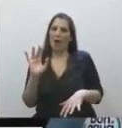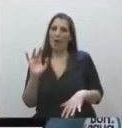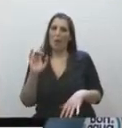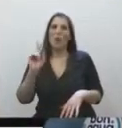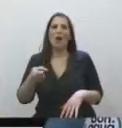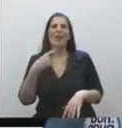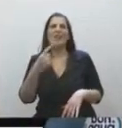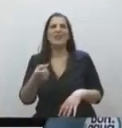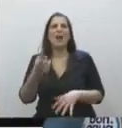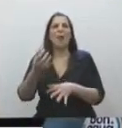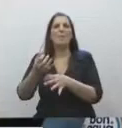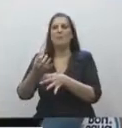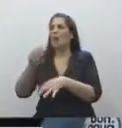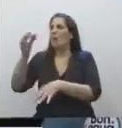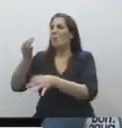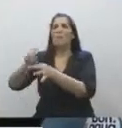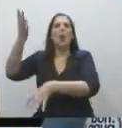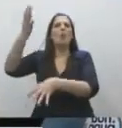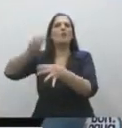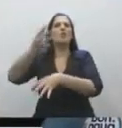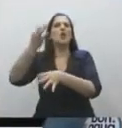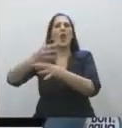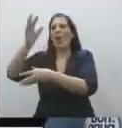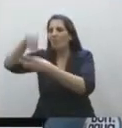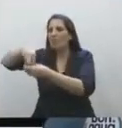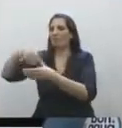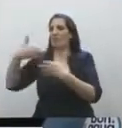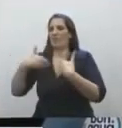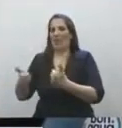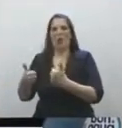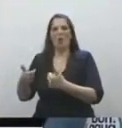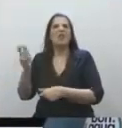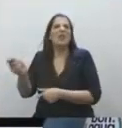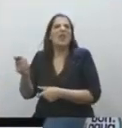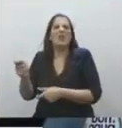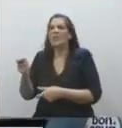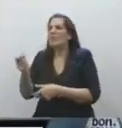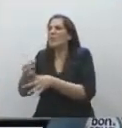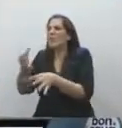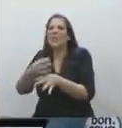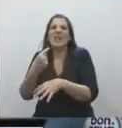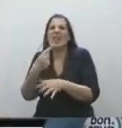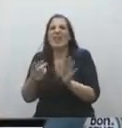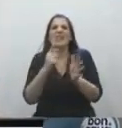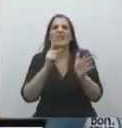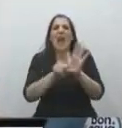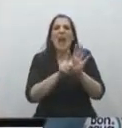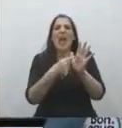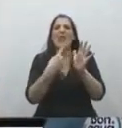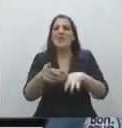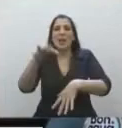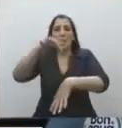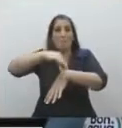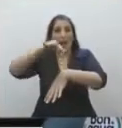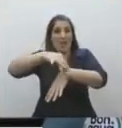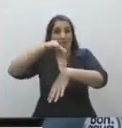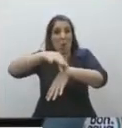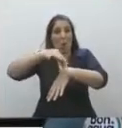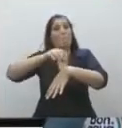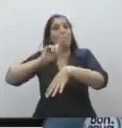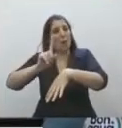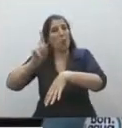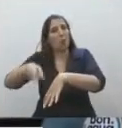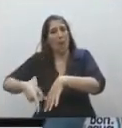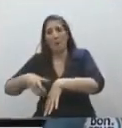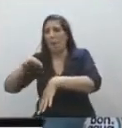así lo dispone y es él el que la suministra y demás. Después fue en farmacias. Con relación a eso, el Senado de la